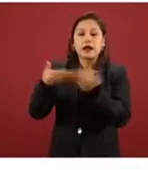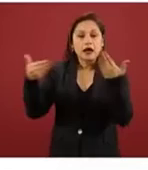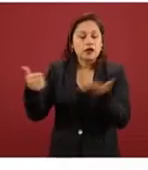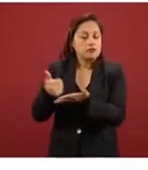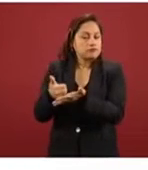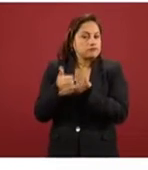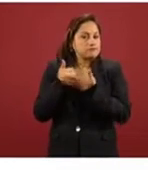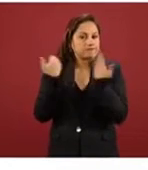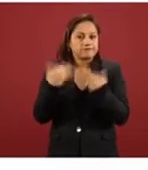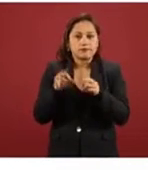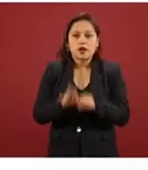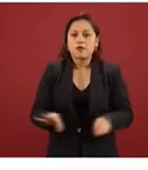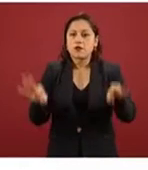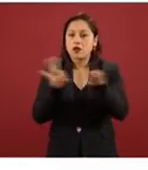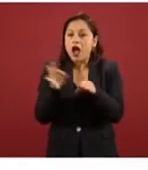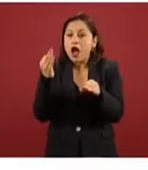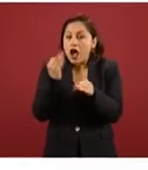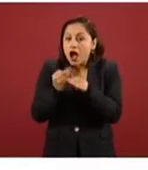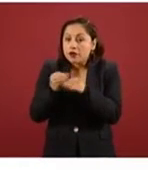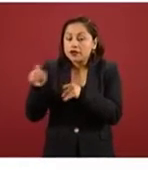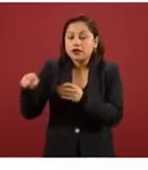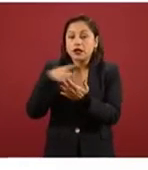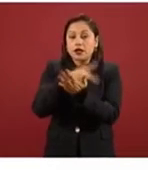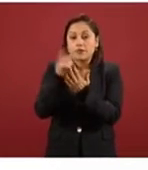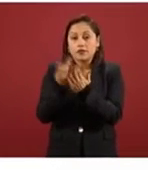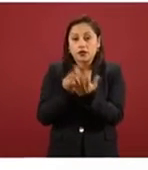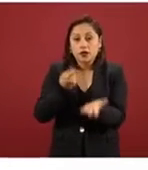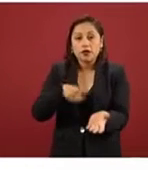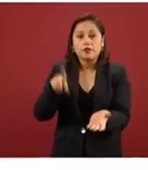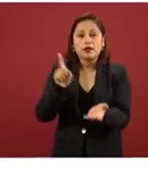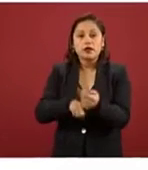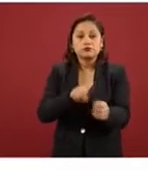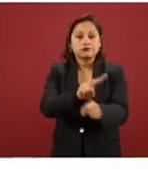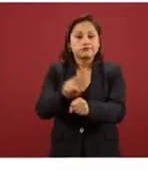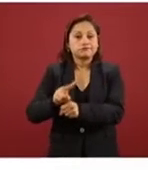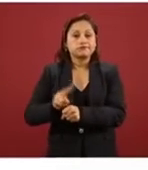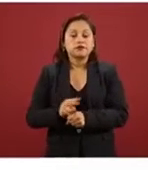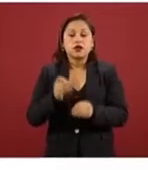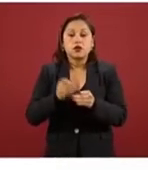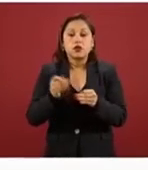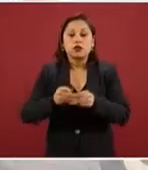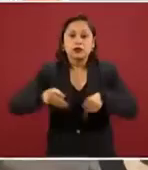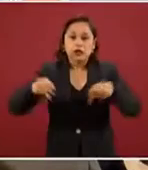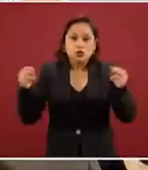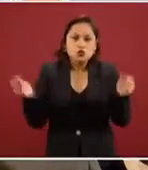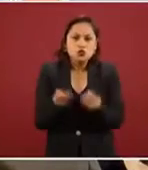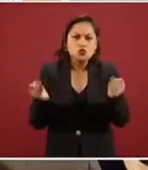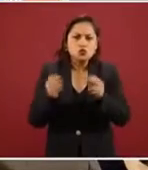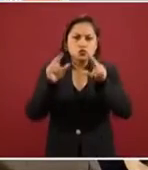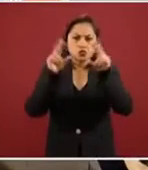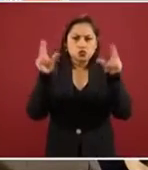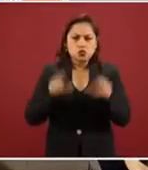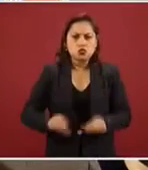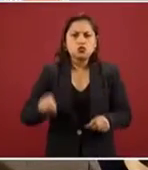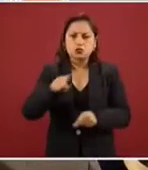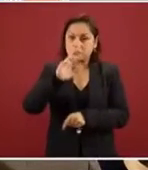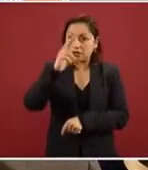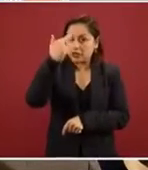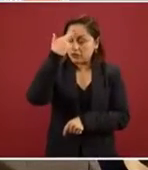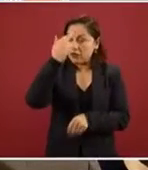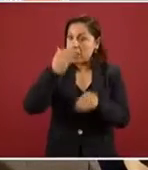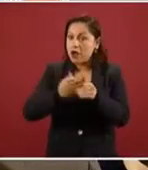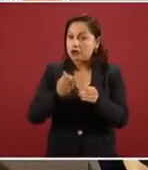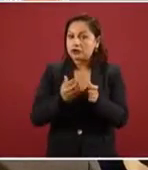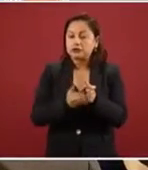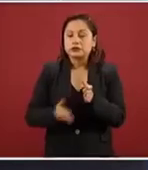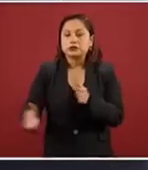este momento está ejecutando su plan de apoyo a la población en la temporada invernal. Recordar que el invierno trae consigo retos muy importantes: